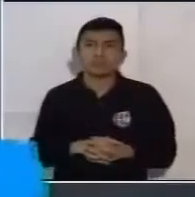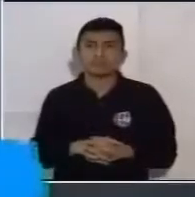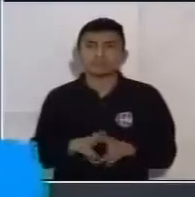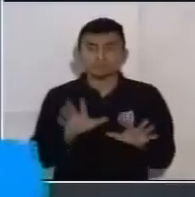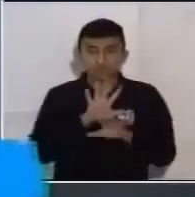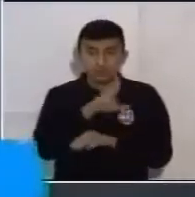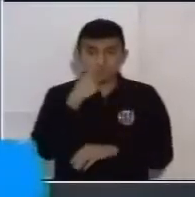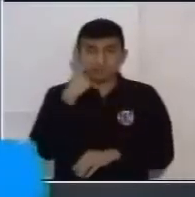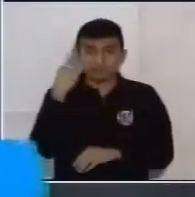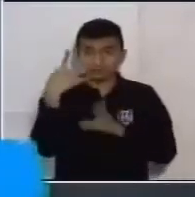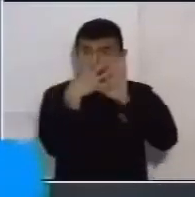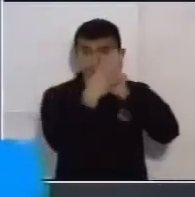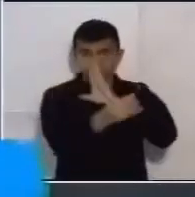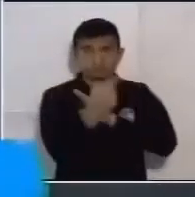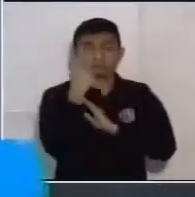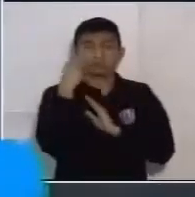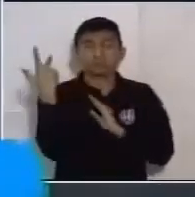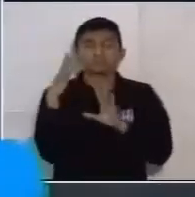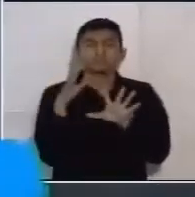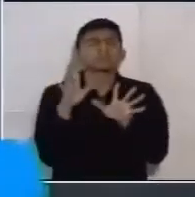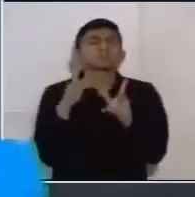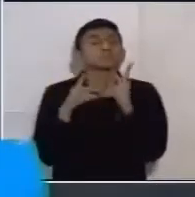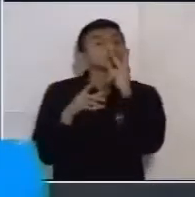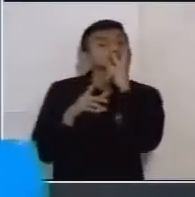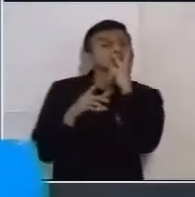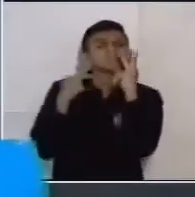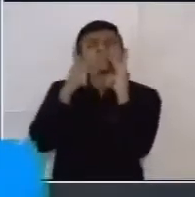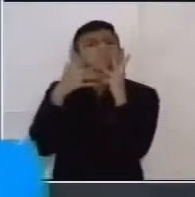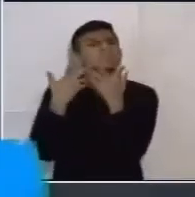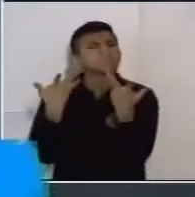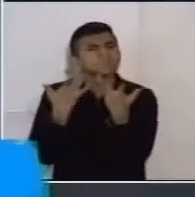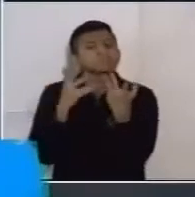Coloquémoslo pues. Y en lugar de la h, ¿qué voy a poner?